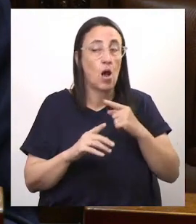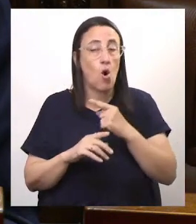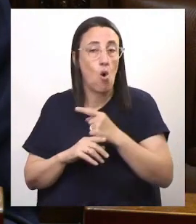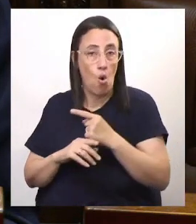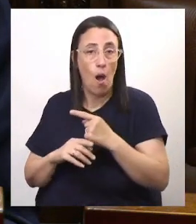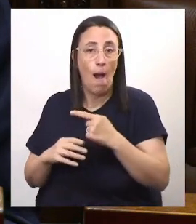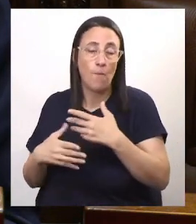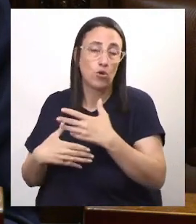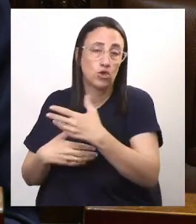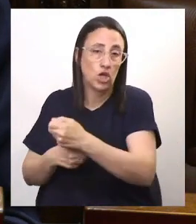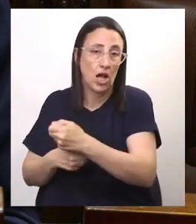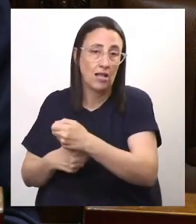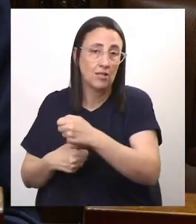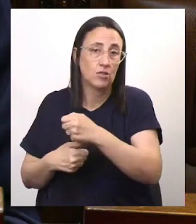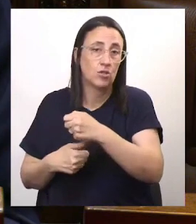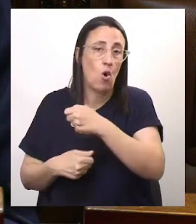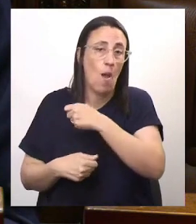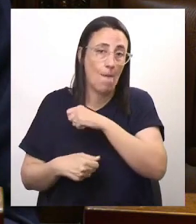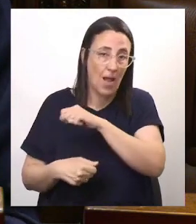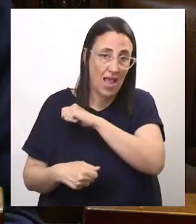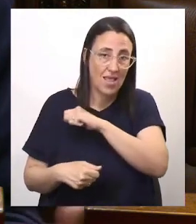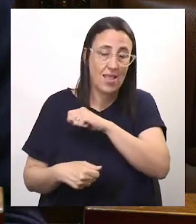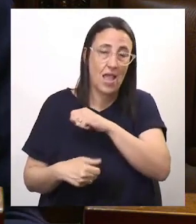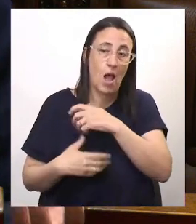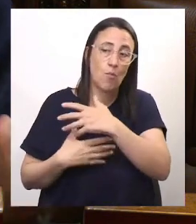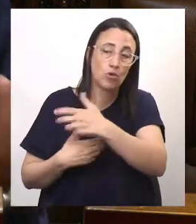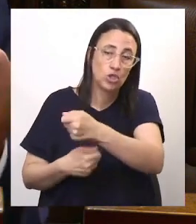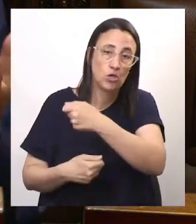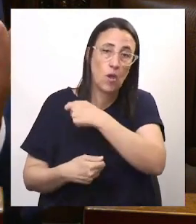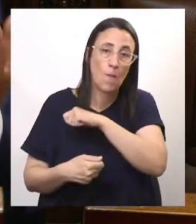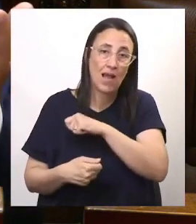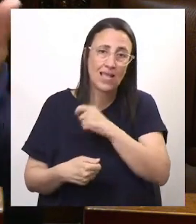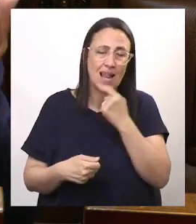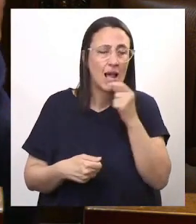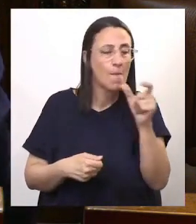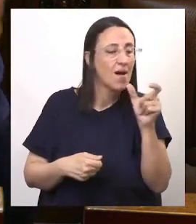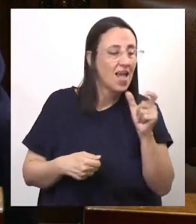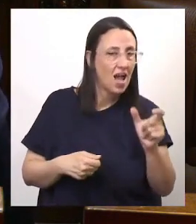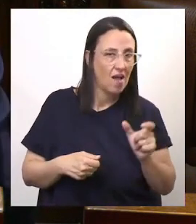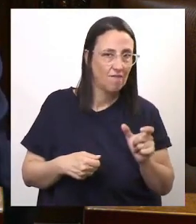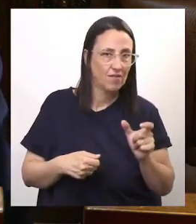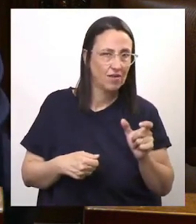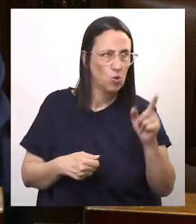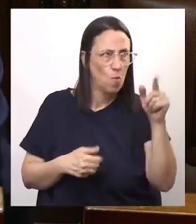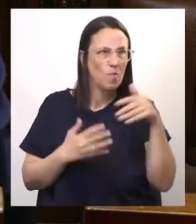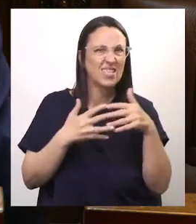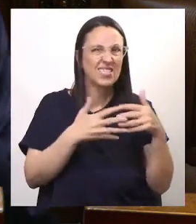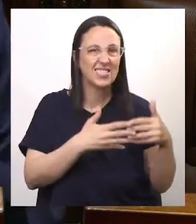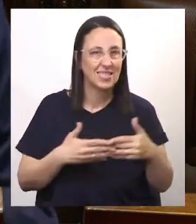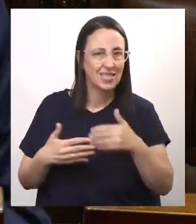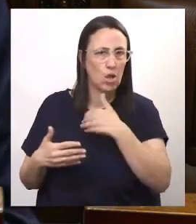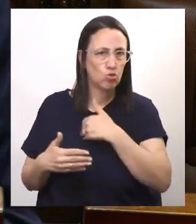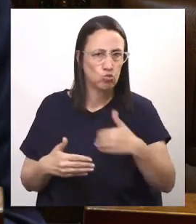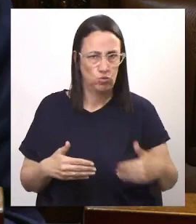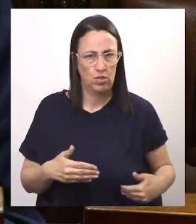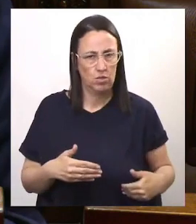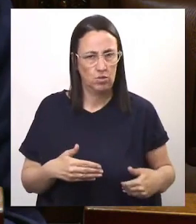prohispánico, hispanista, las palabras de un presidente norteamericano de alguna